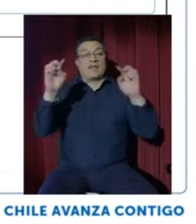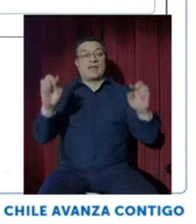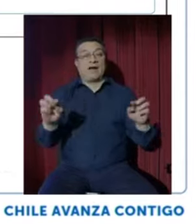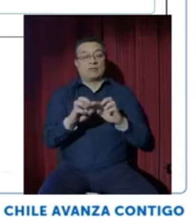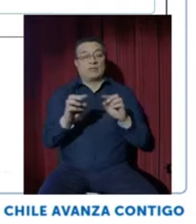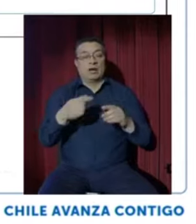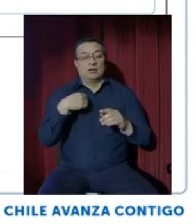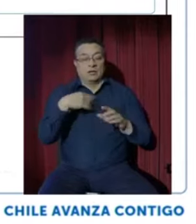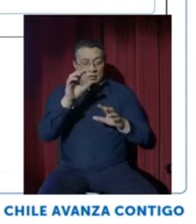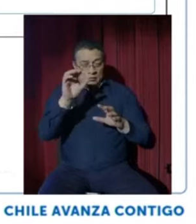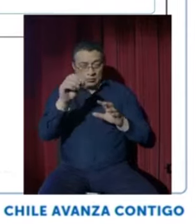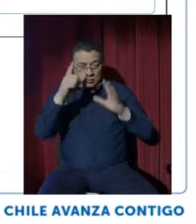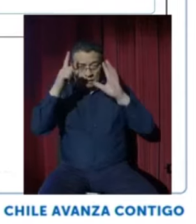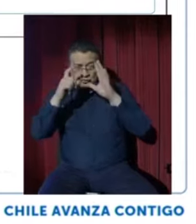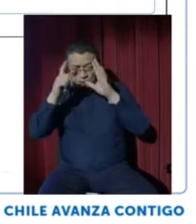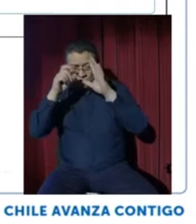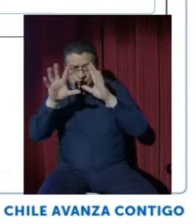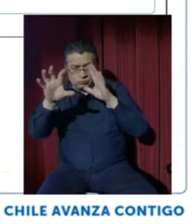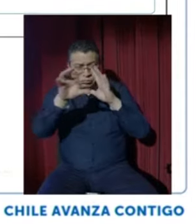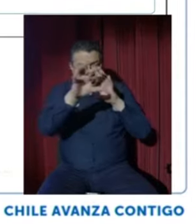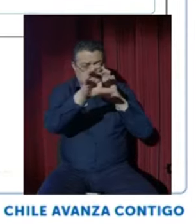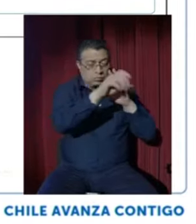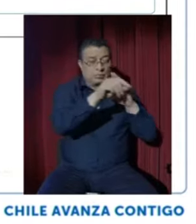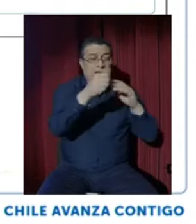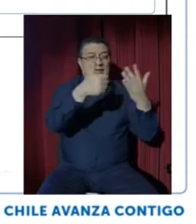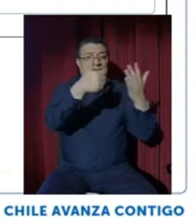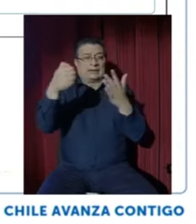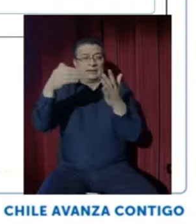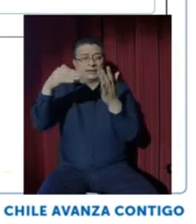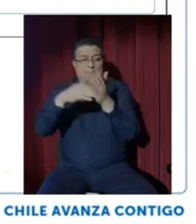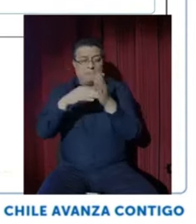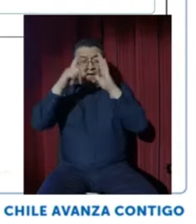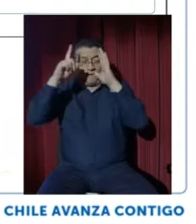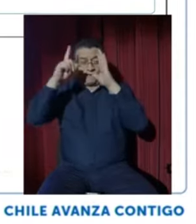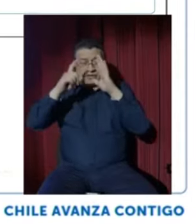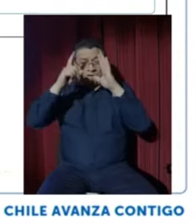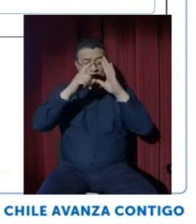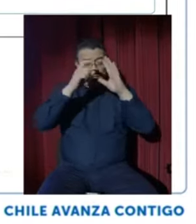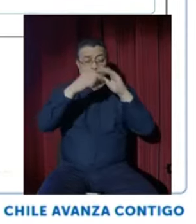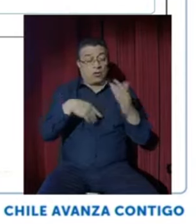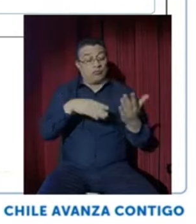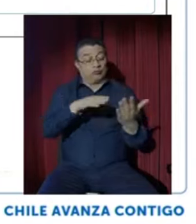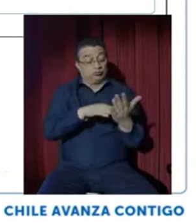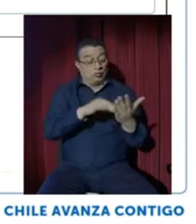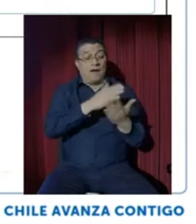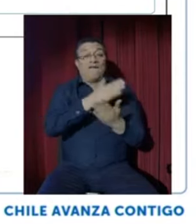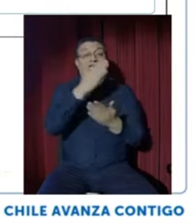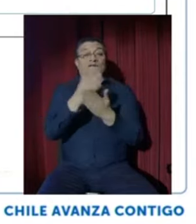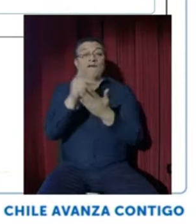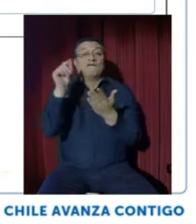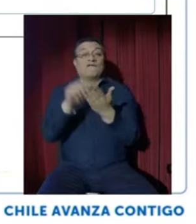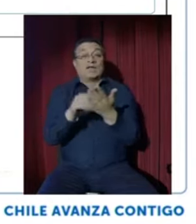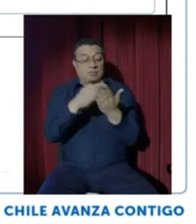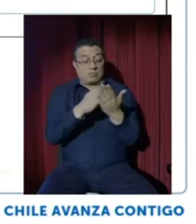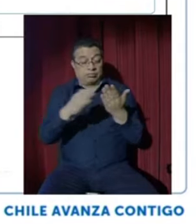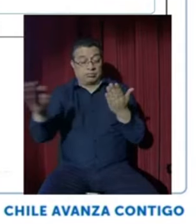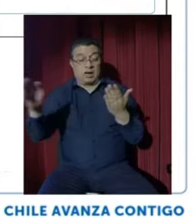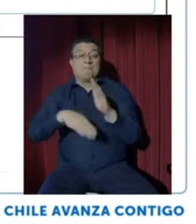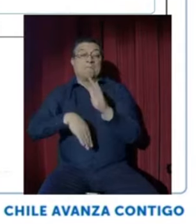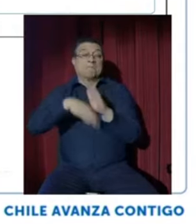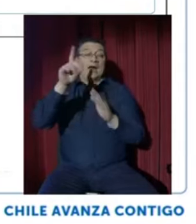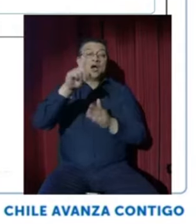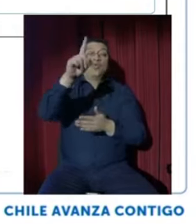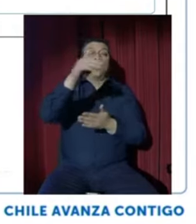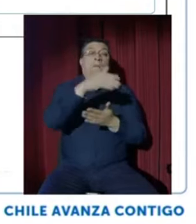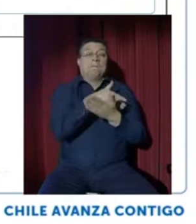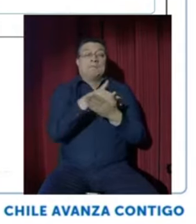de fotom monitoreo eh estas 600,000 fotografías yo puedo dar cuenta hasta una fecha pero ya van más de 1 millón